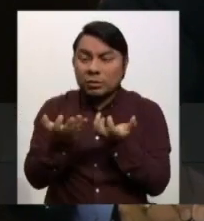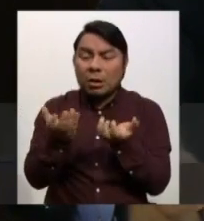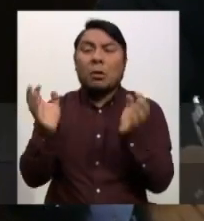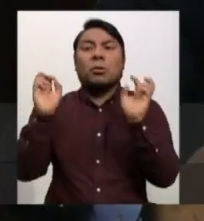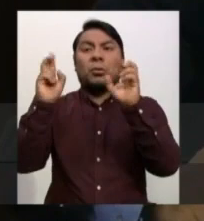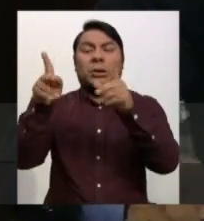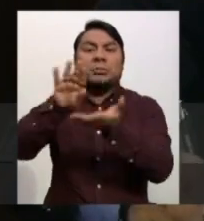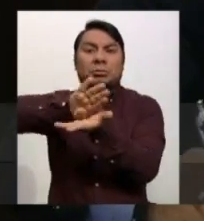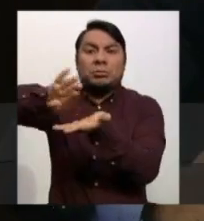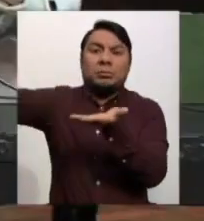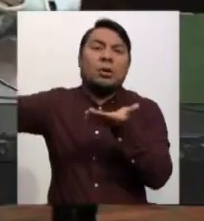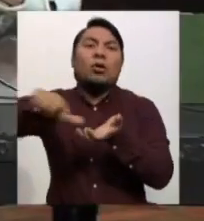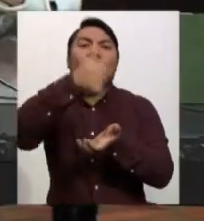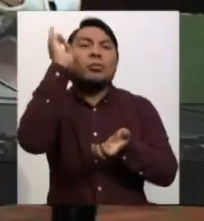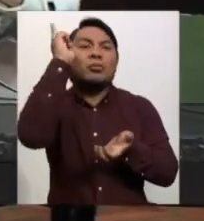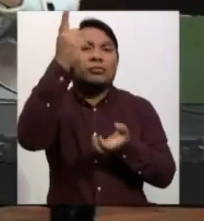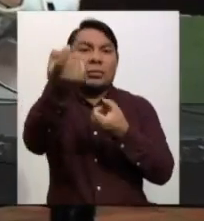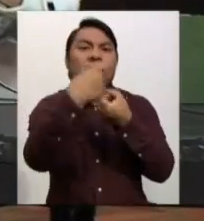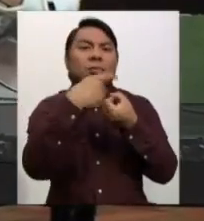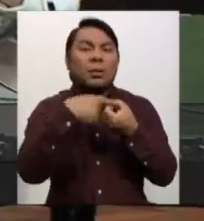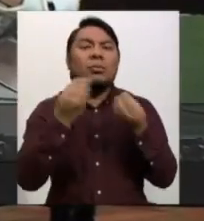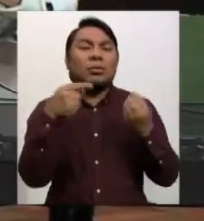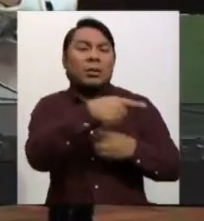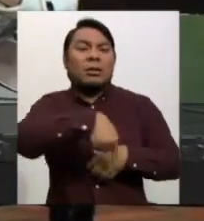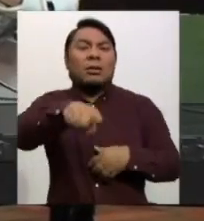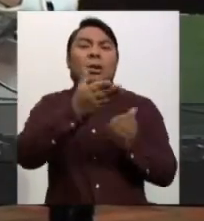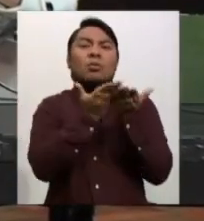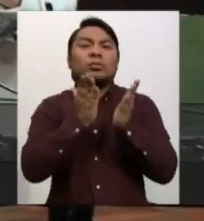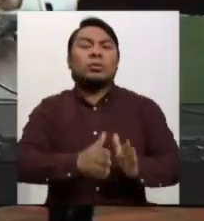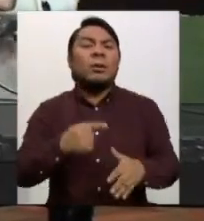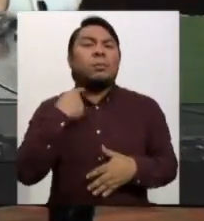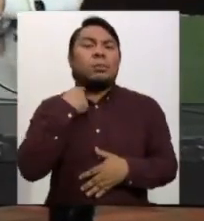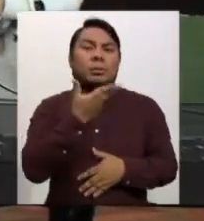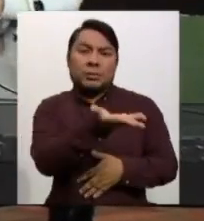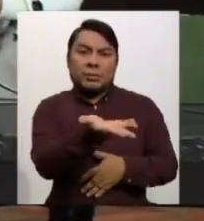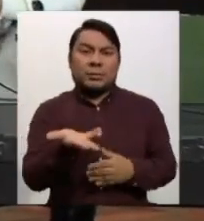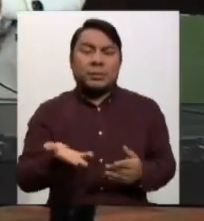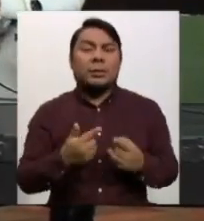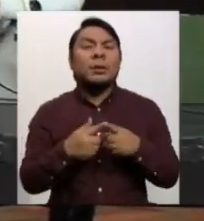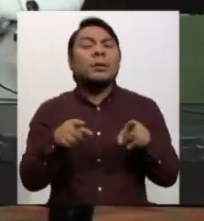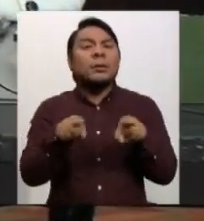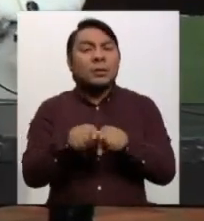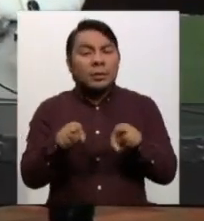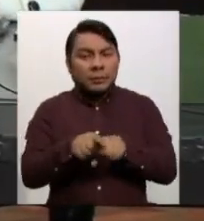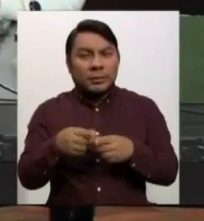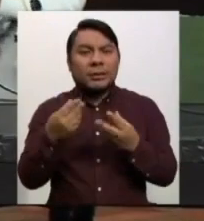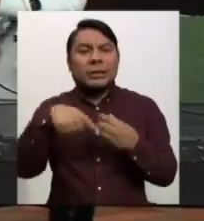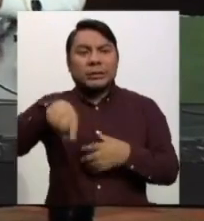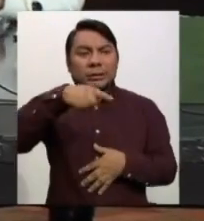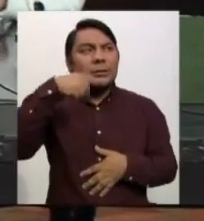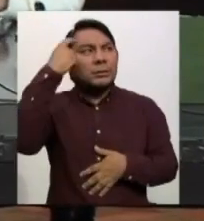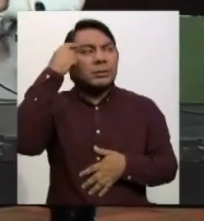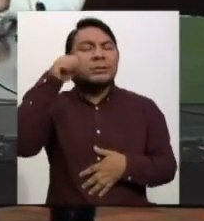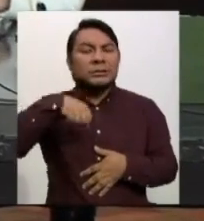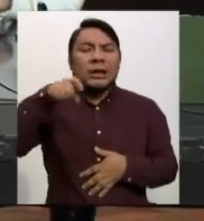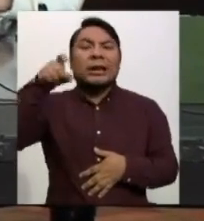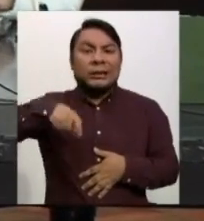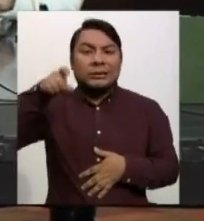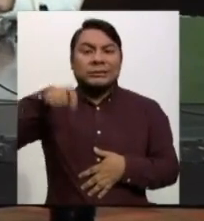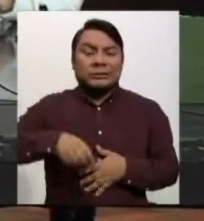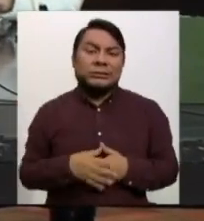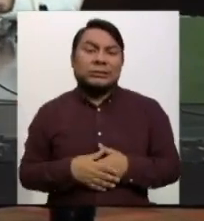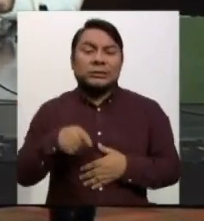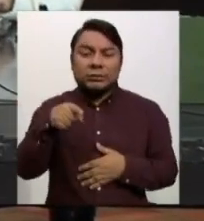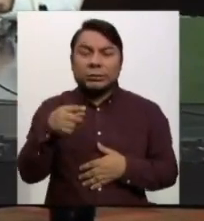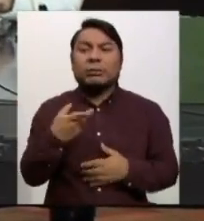se vean perjudicados. Múltiples representantes de los partidos políticos han coincidido en la necesidad del